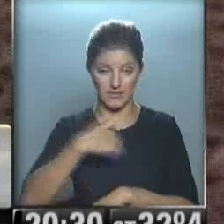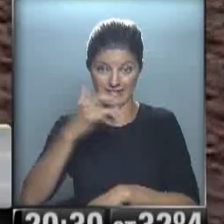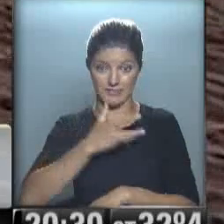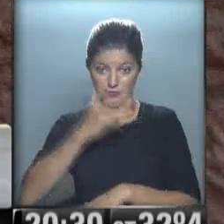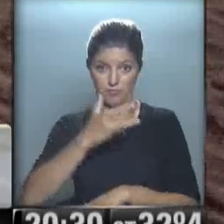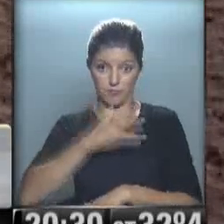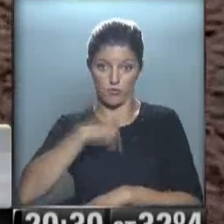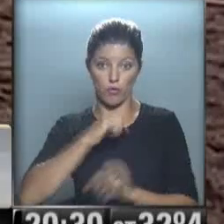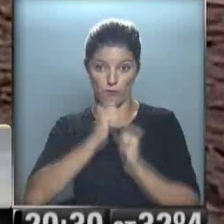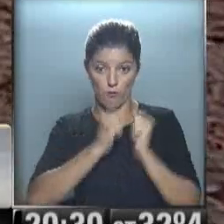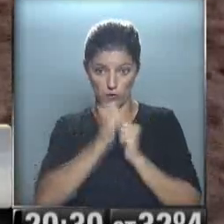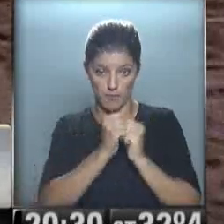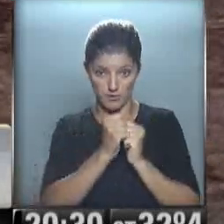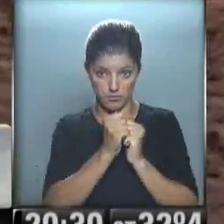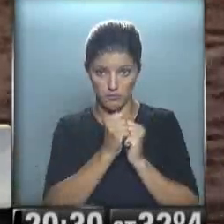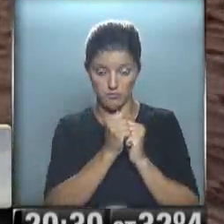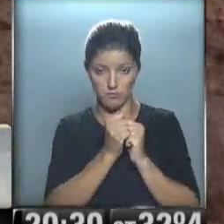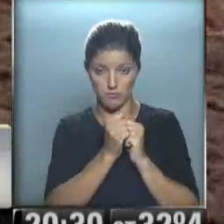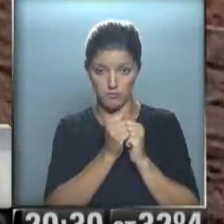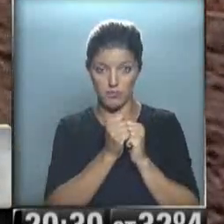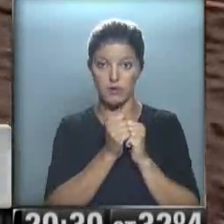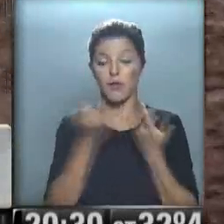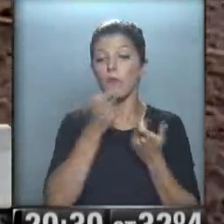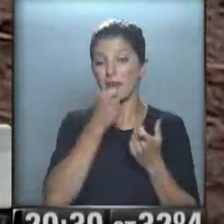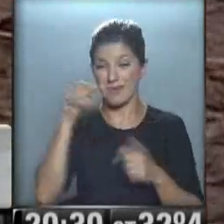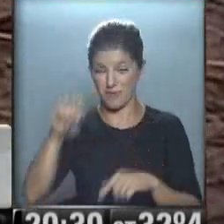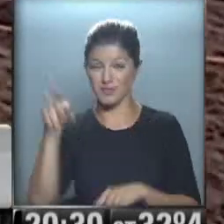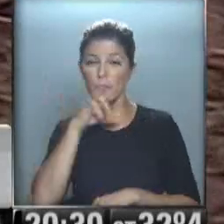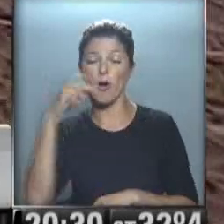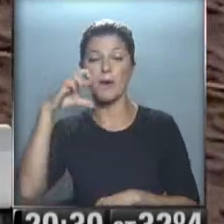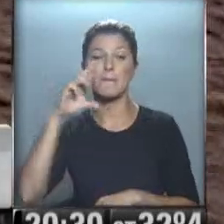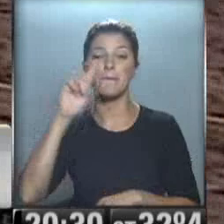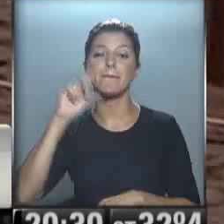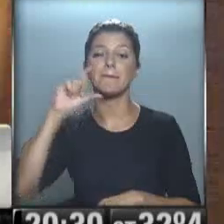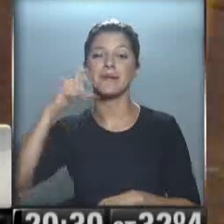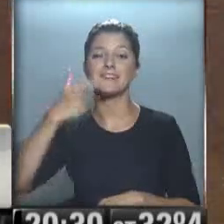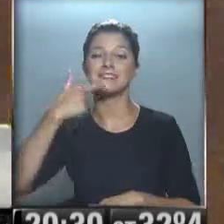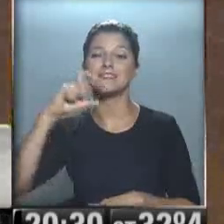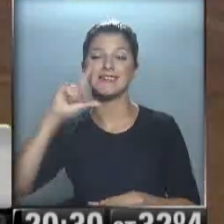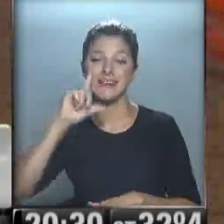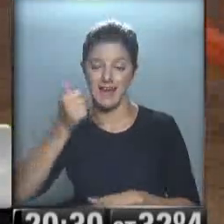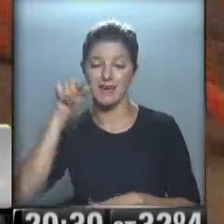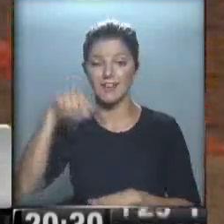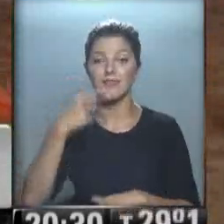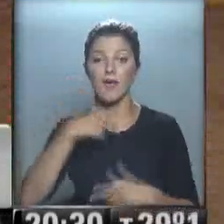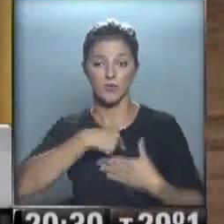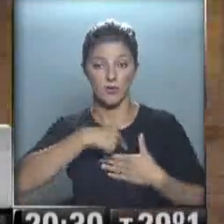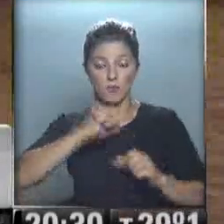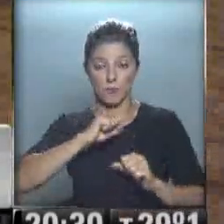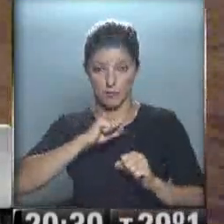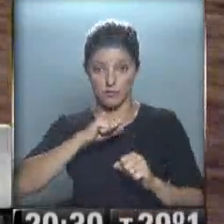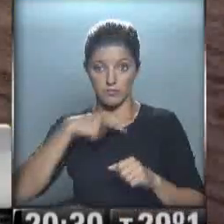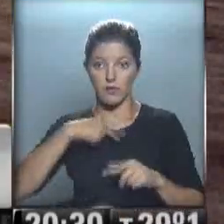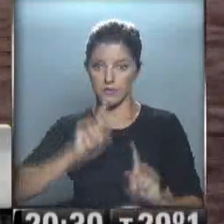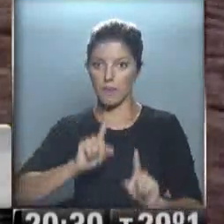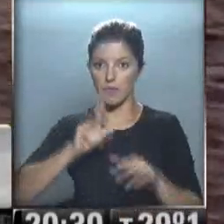funcionamiento eléctrico el corazón que es el caso de esta chica de Priscila que es la que sufrió un colapso cardiovascular y es